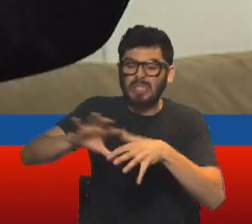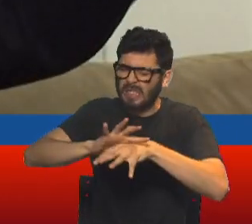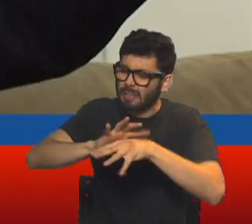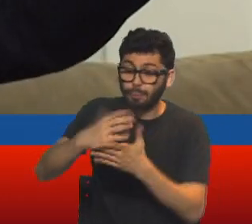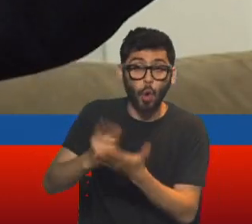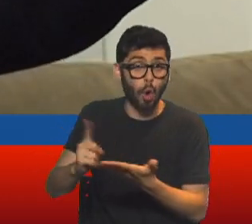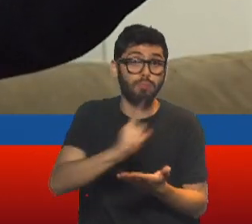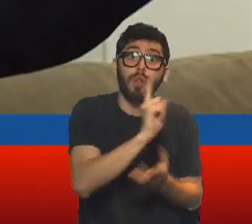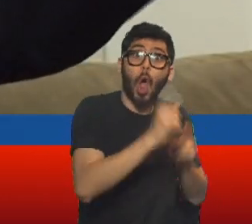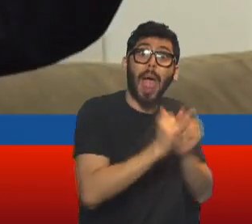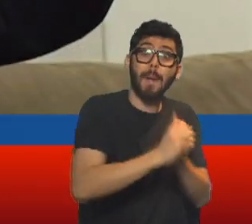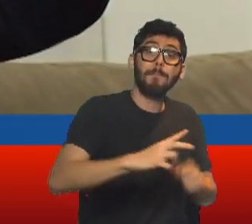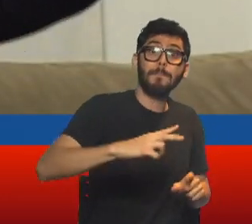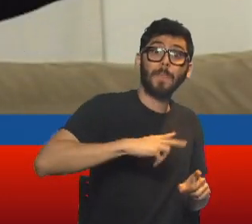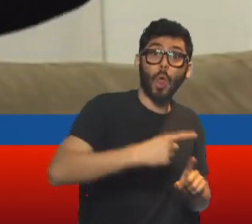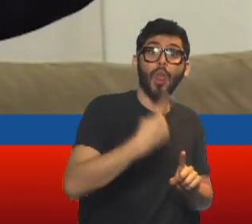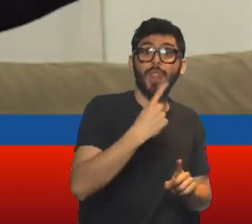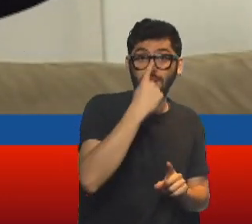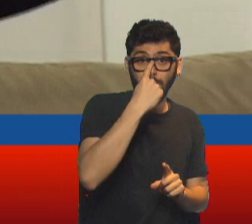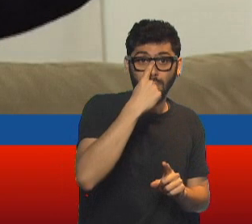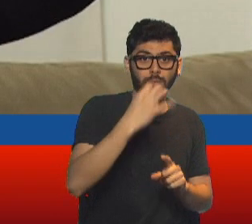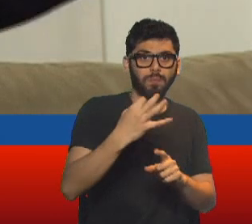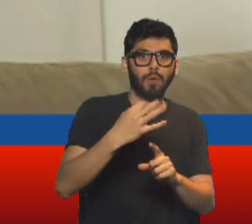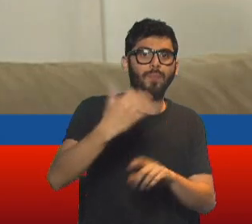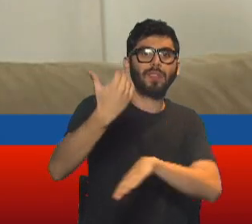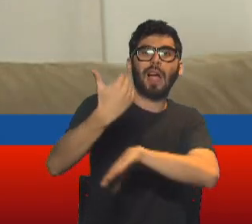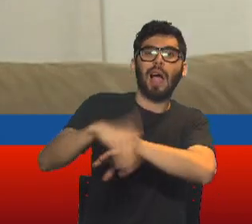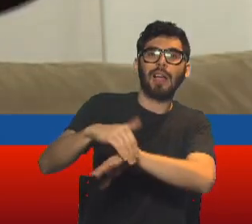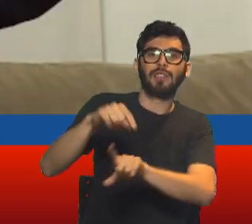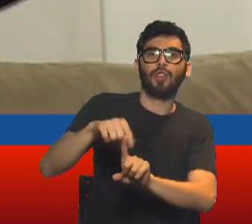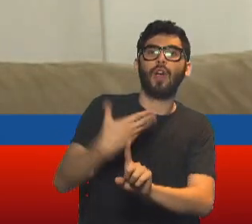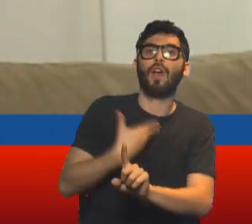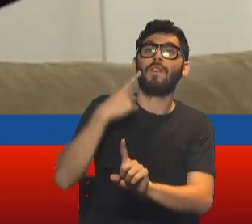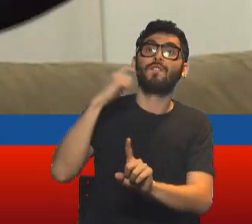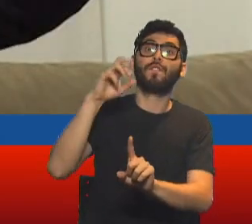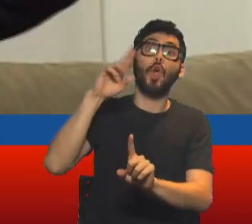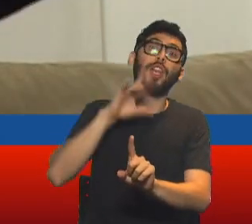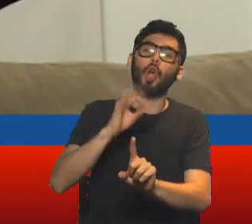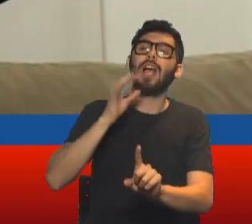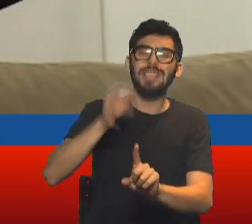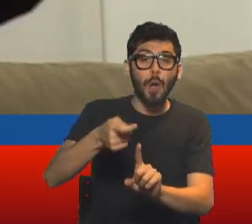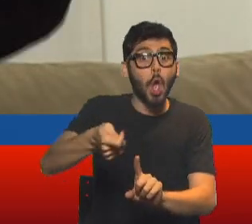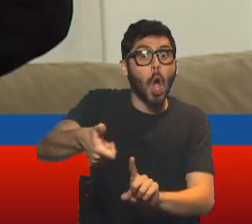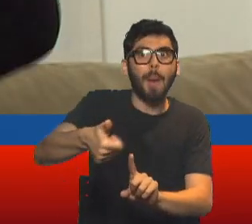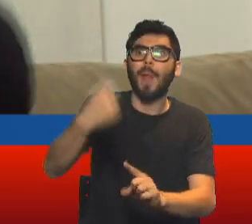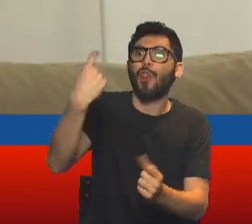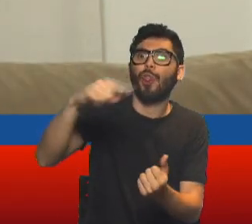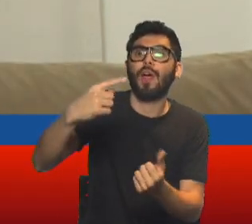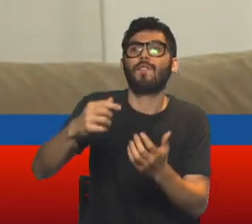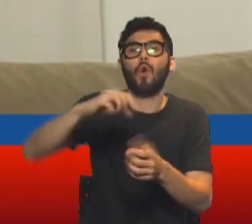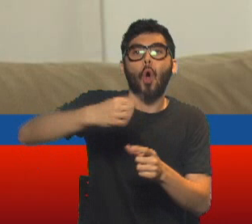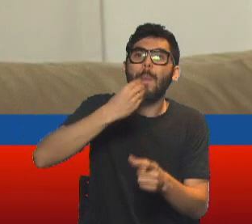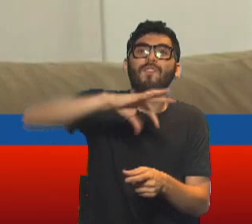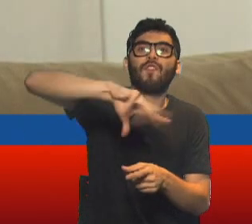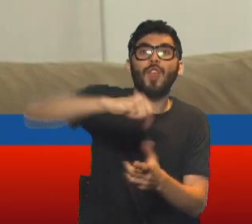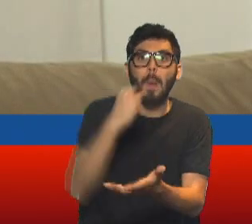te pueden decir que yo te elijo un domicilio en Fiorito y te dicen consume esta bebida, este desodorante, come este fideo, y nosotros